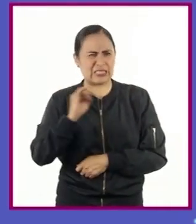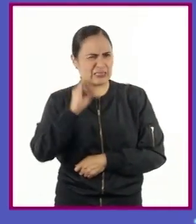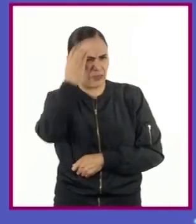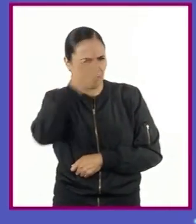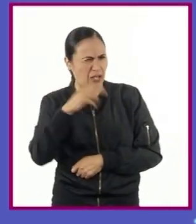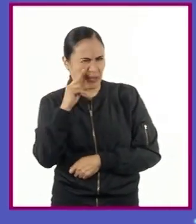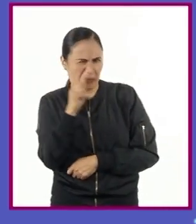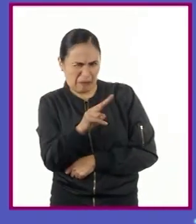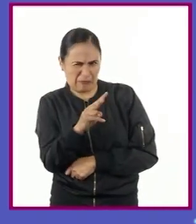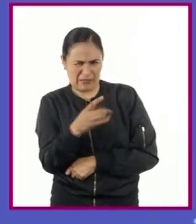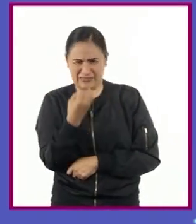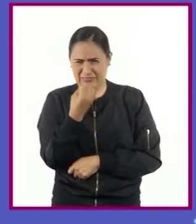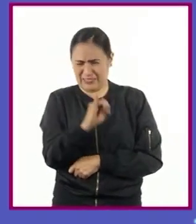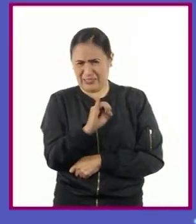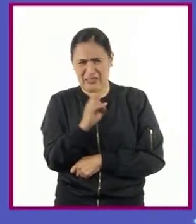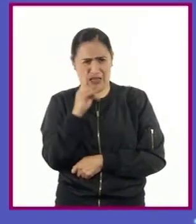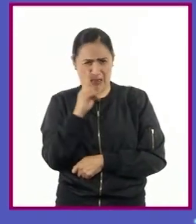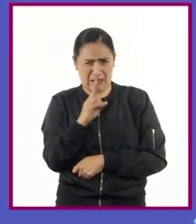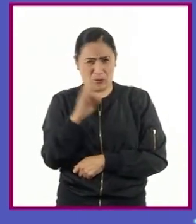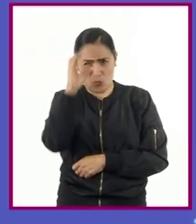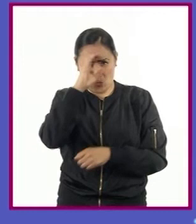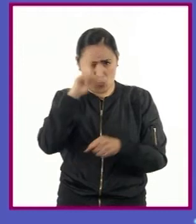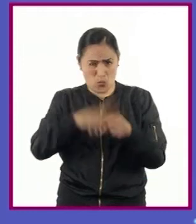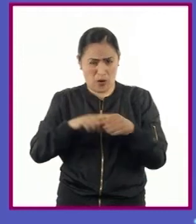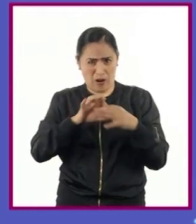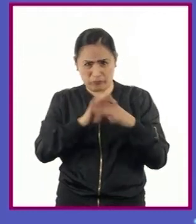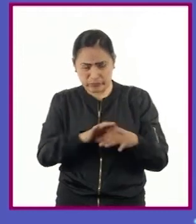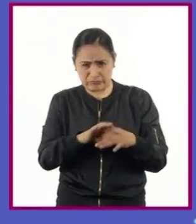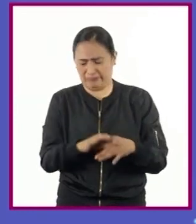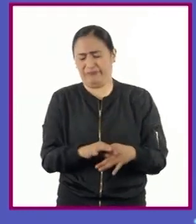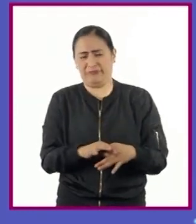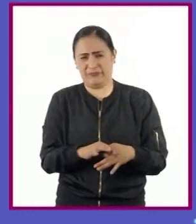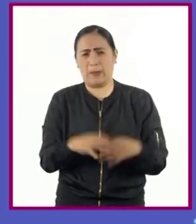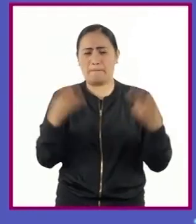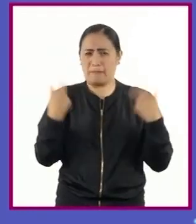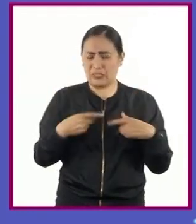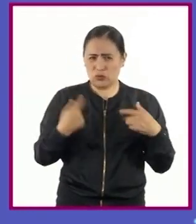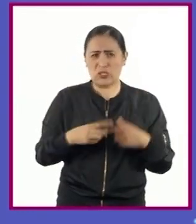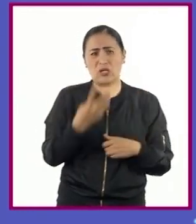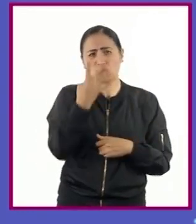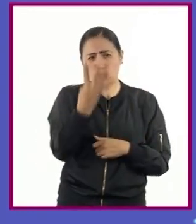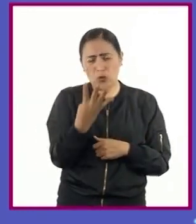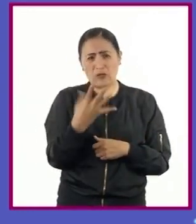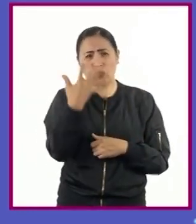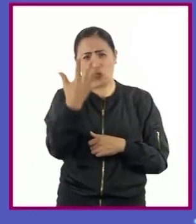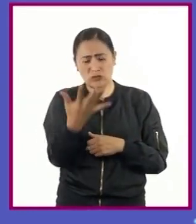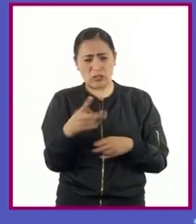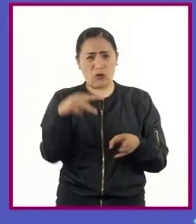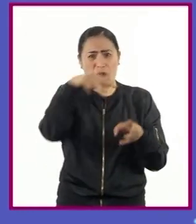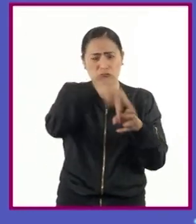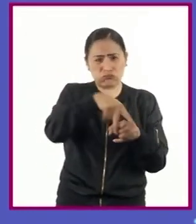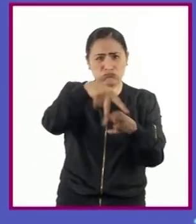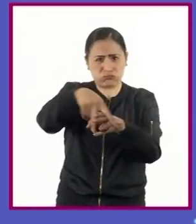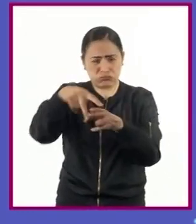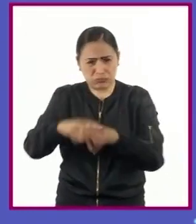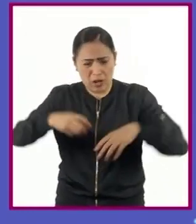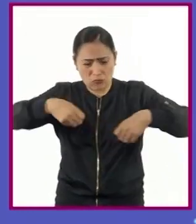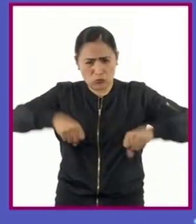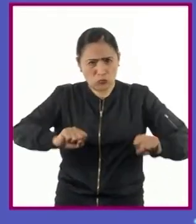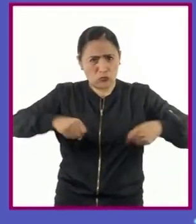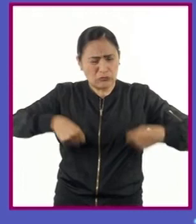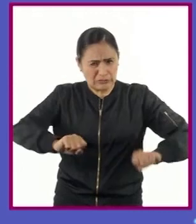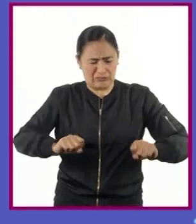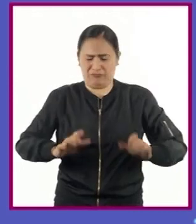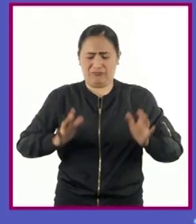surrealistas para quienes son ajenos a esta cultura. Apreciar a 4 o 5 personas a la vez en uno de estos